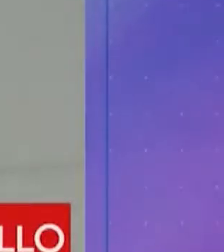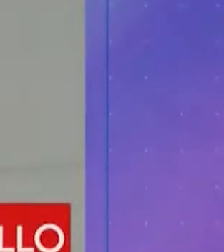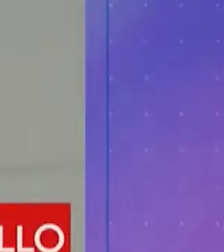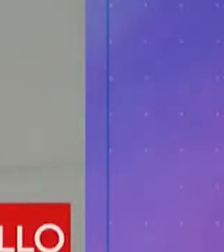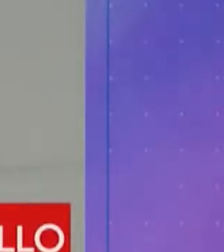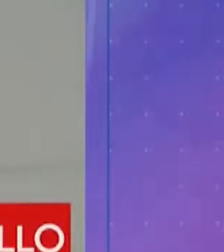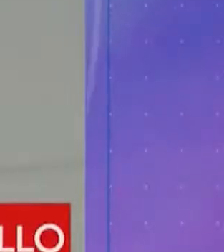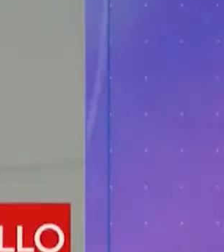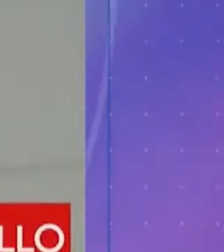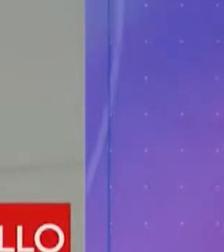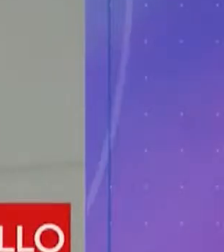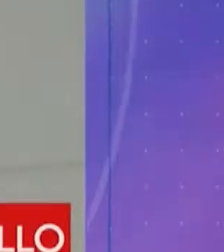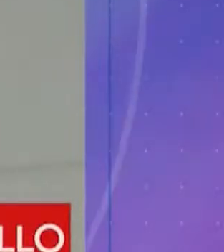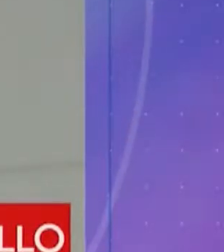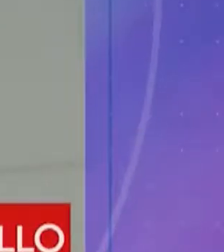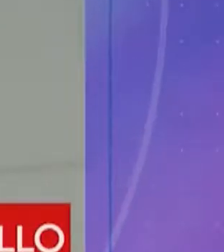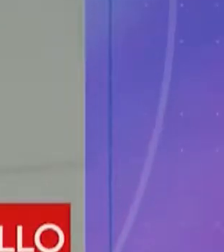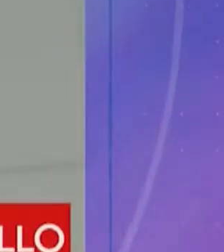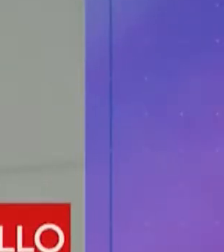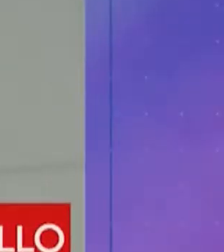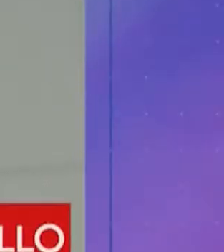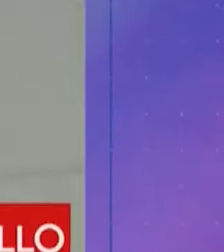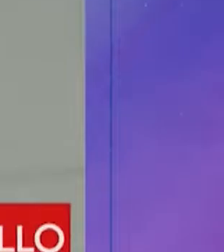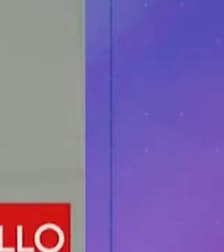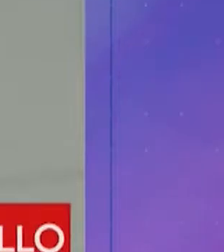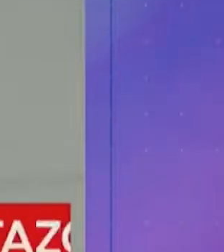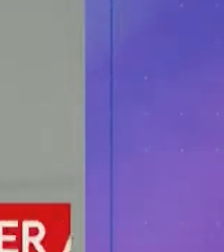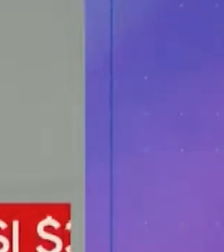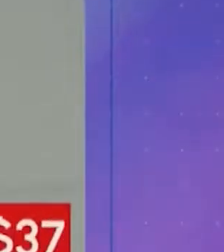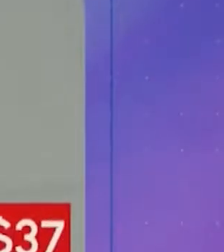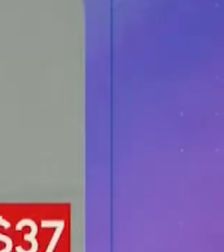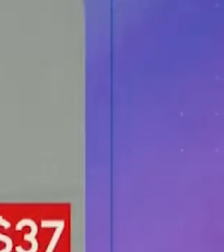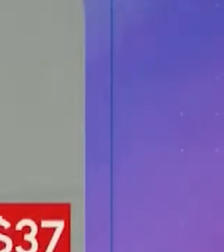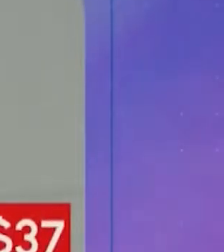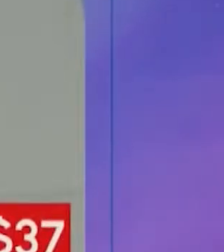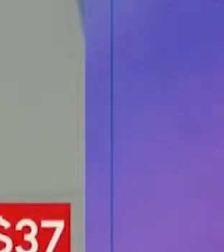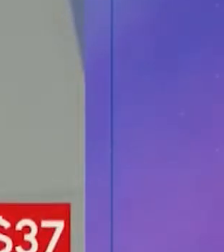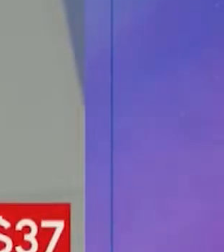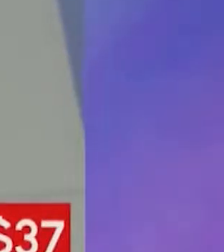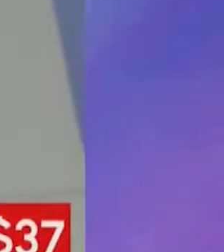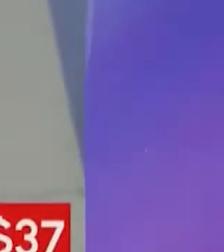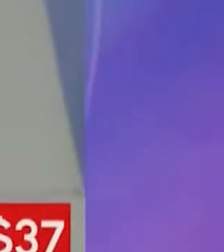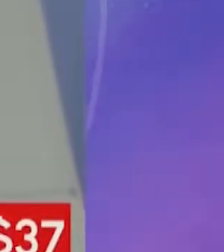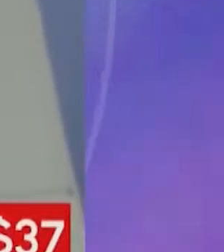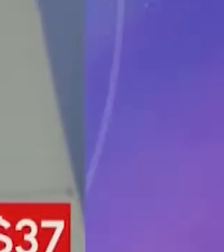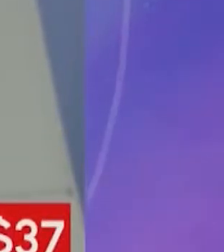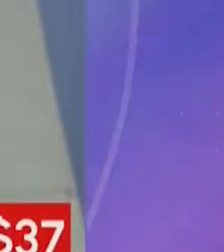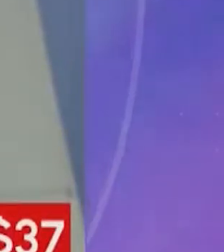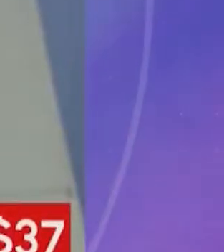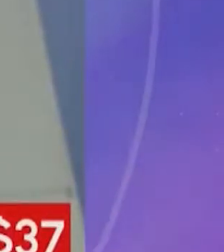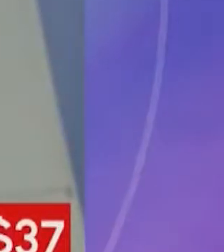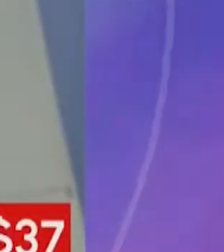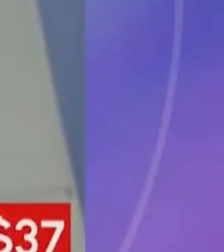subsidio. Básicamente, claro, lo que dijo es, como aumentó el combustible, les estoy recomponiendo justamente eso. Con lo cual, tenés aumento de